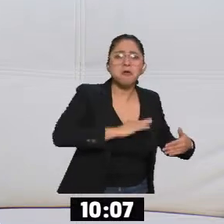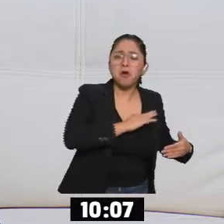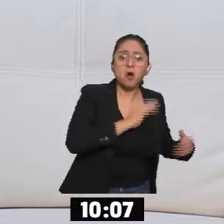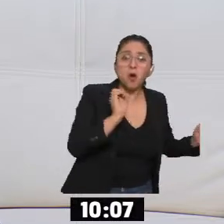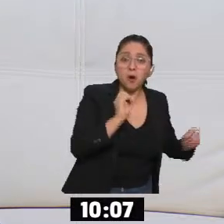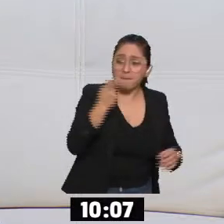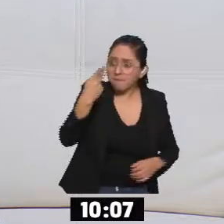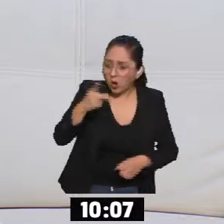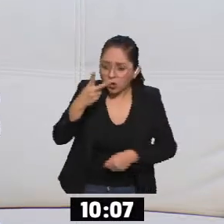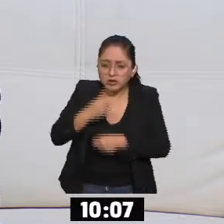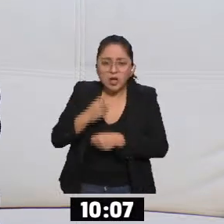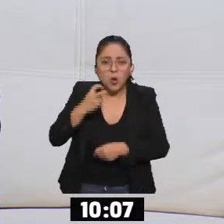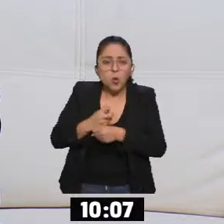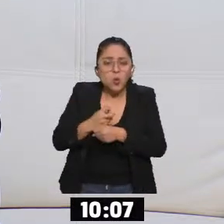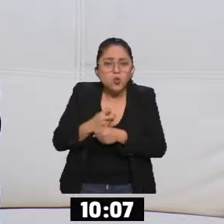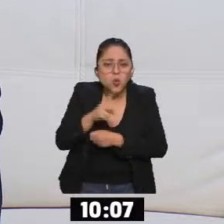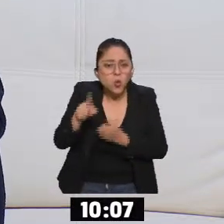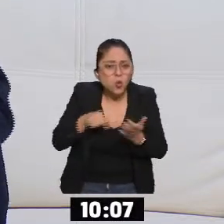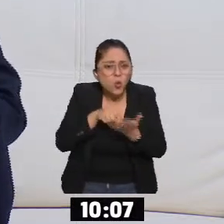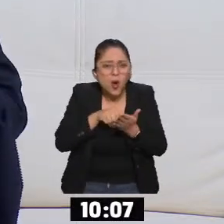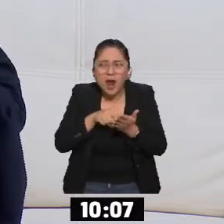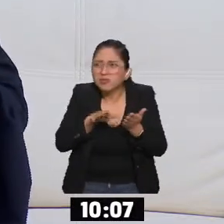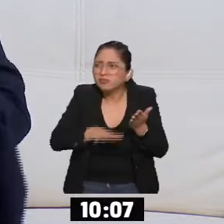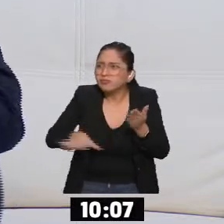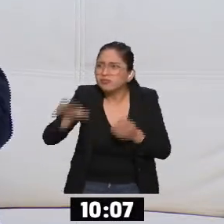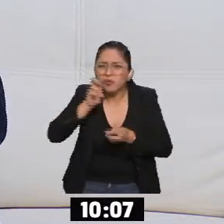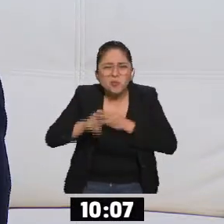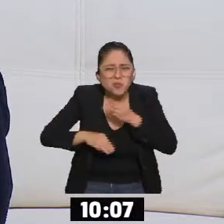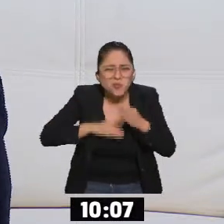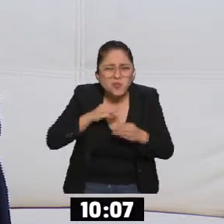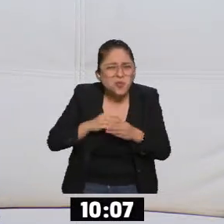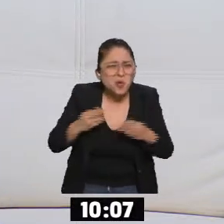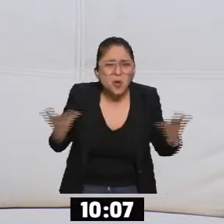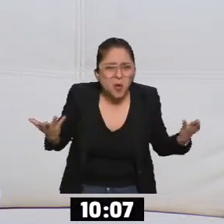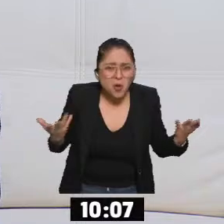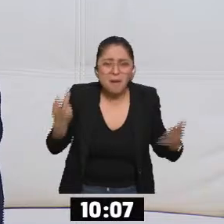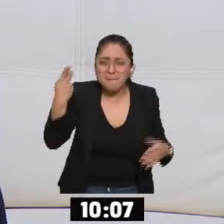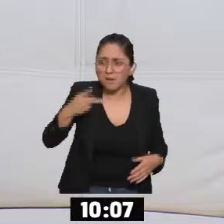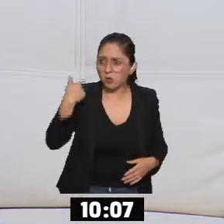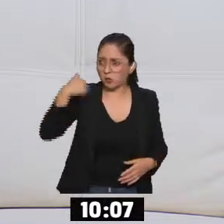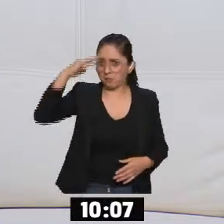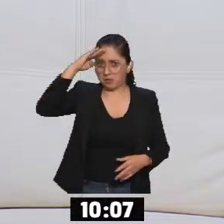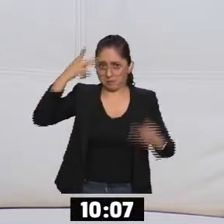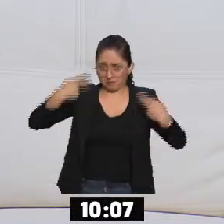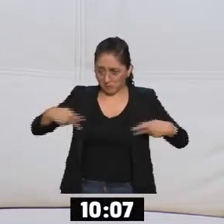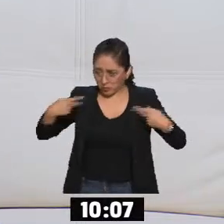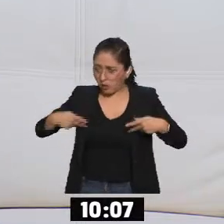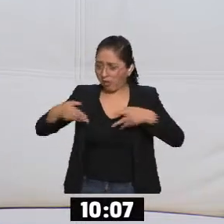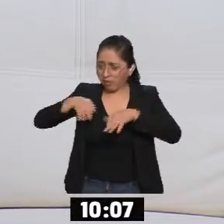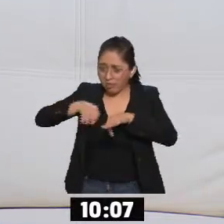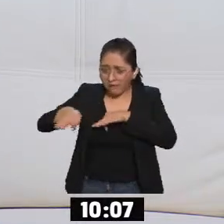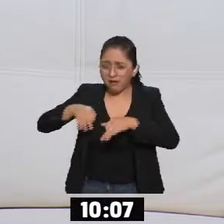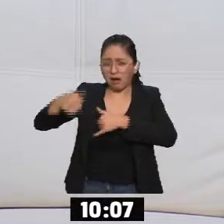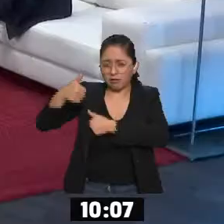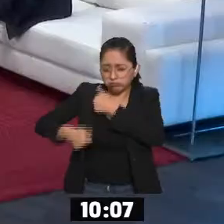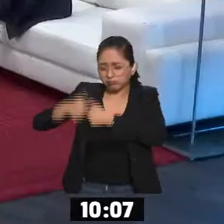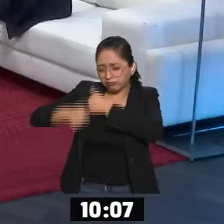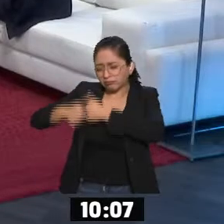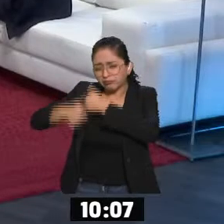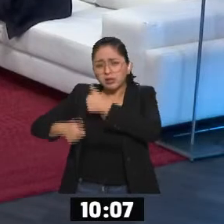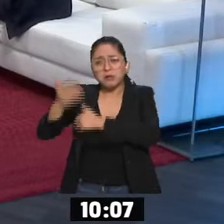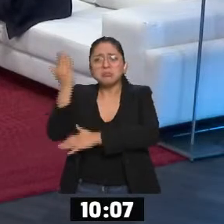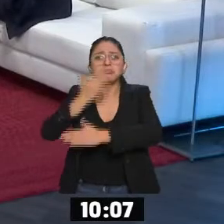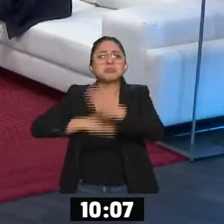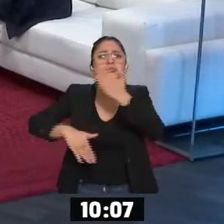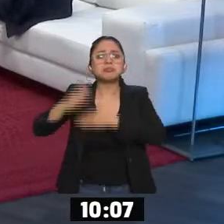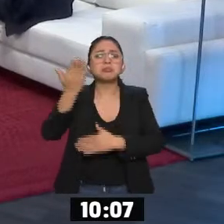mundial. Ya nada más llegar a las Olimpiadas es para que todos tuvieran medalla. Entonces yo creo que este año... Es una frase, no se